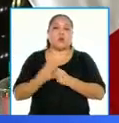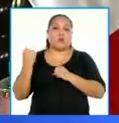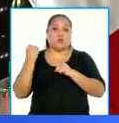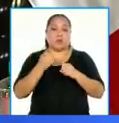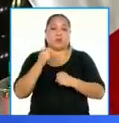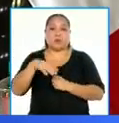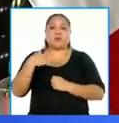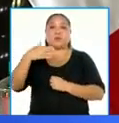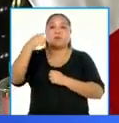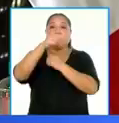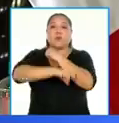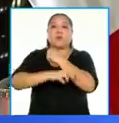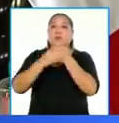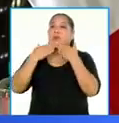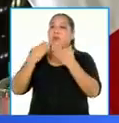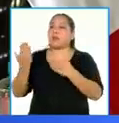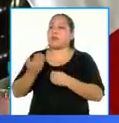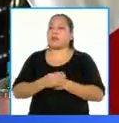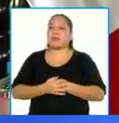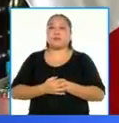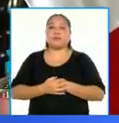en nuestro país. Eso es, gracias.